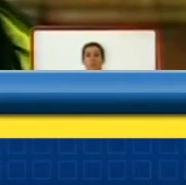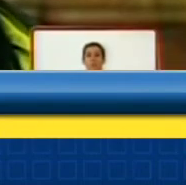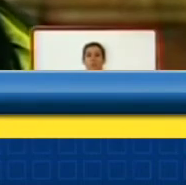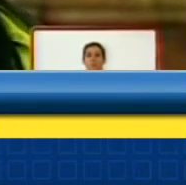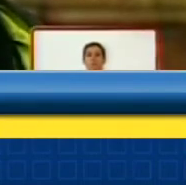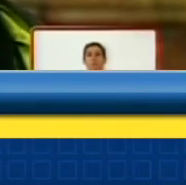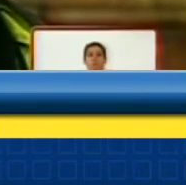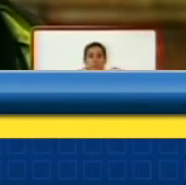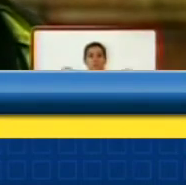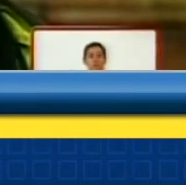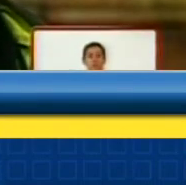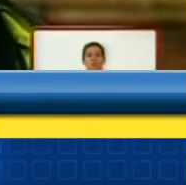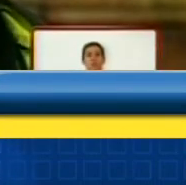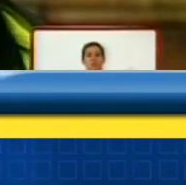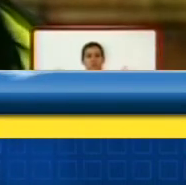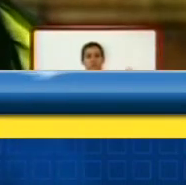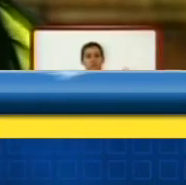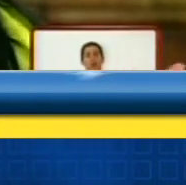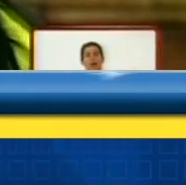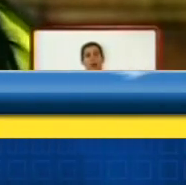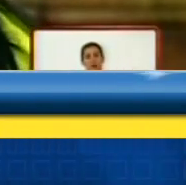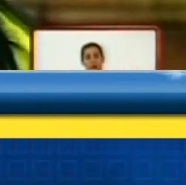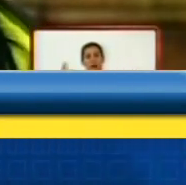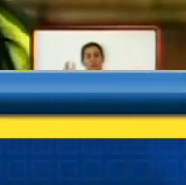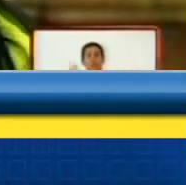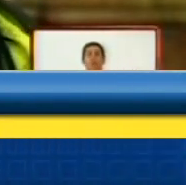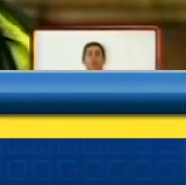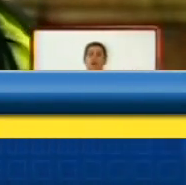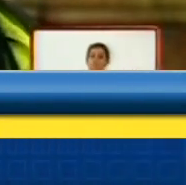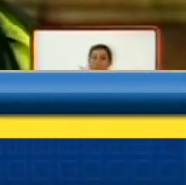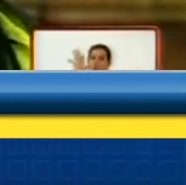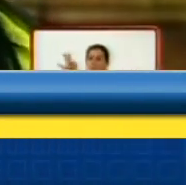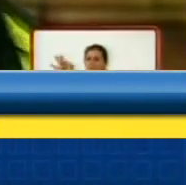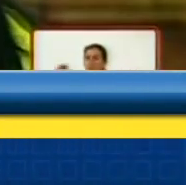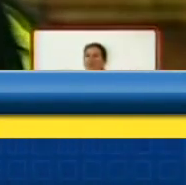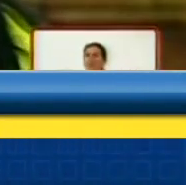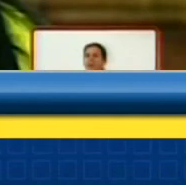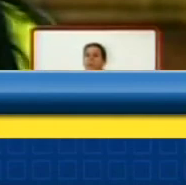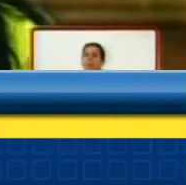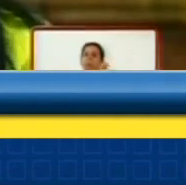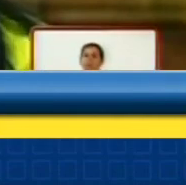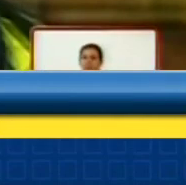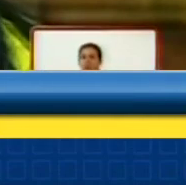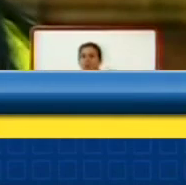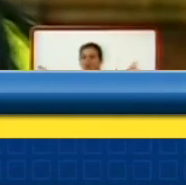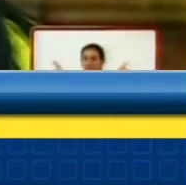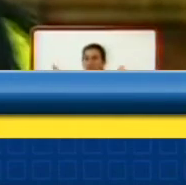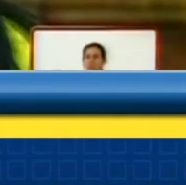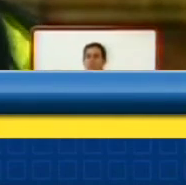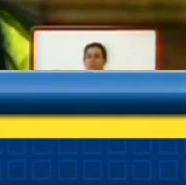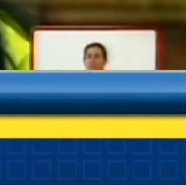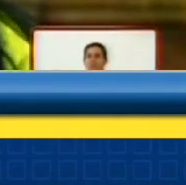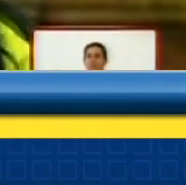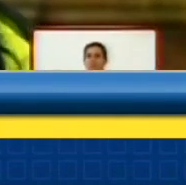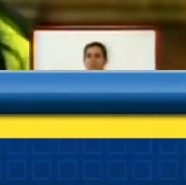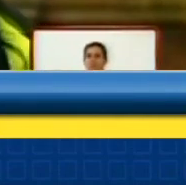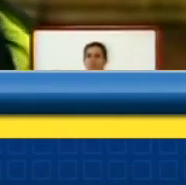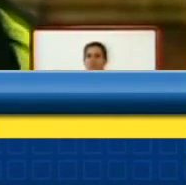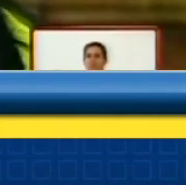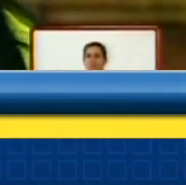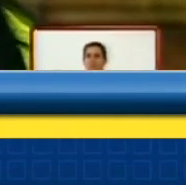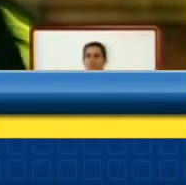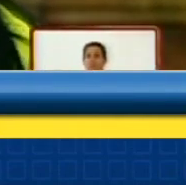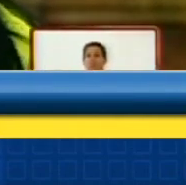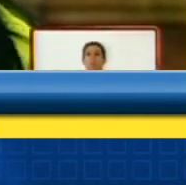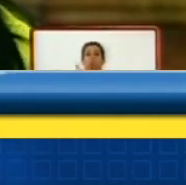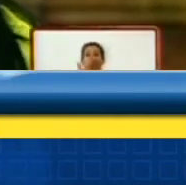también es para la televisión por suscripción, y además nosotros vamos a ofrecer, como parte de la propuesta de trabajo que vamos a concretar para el